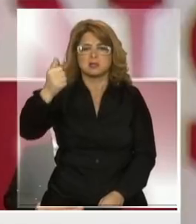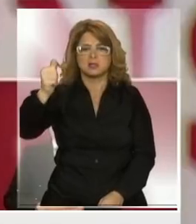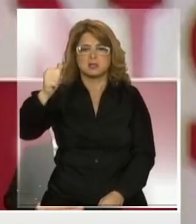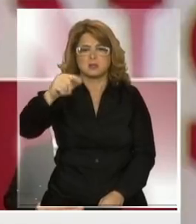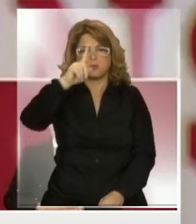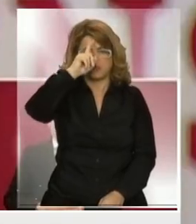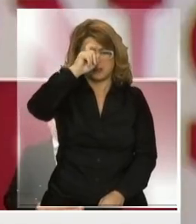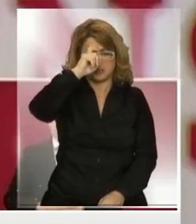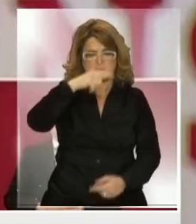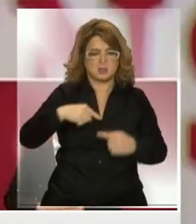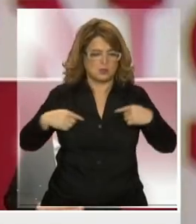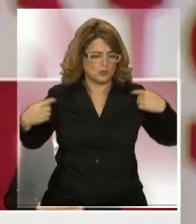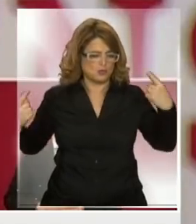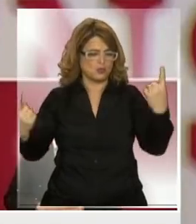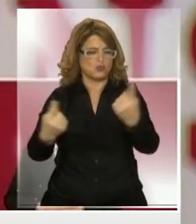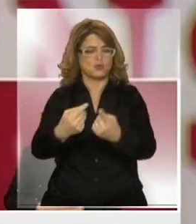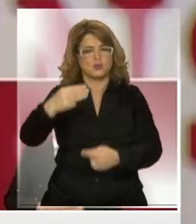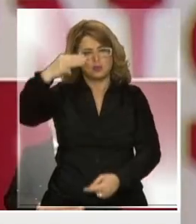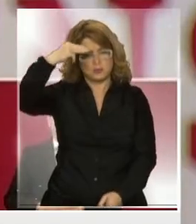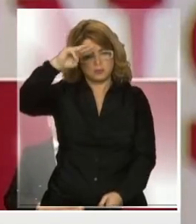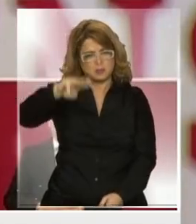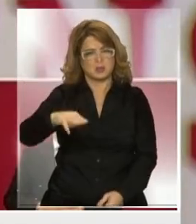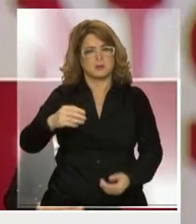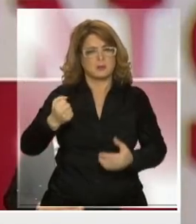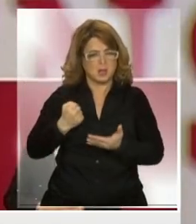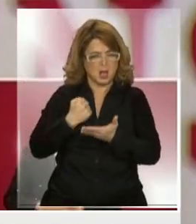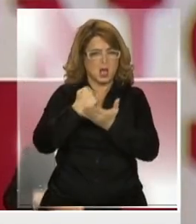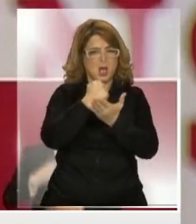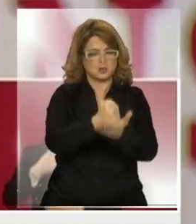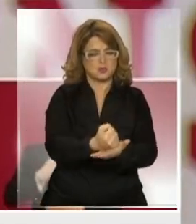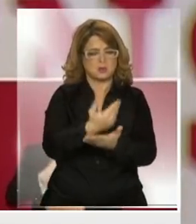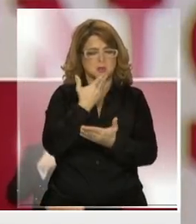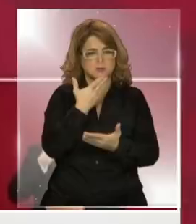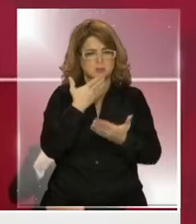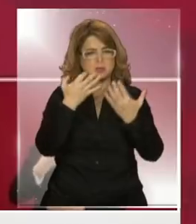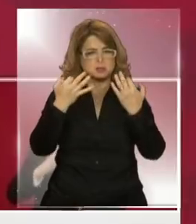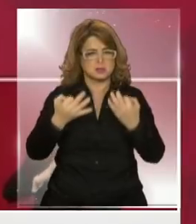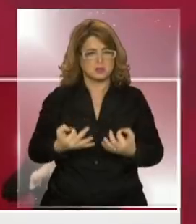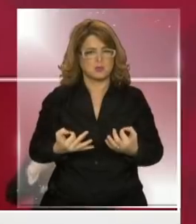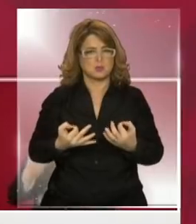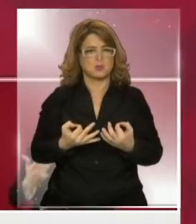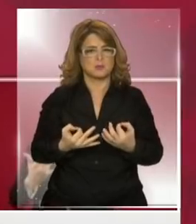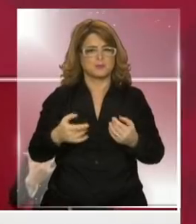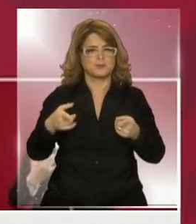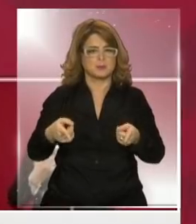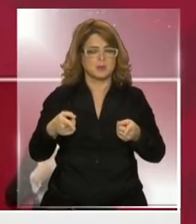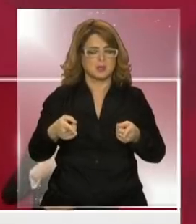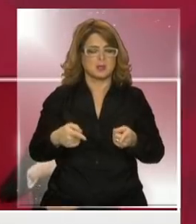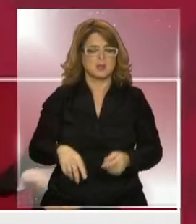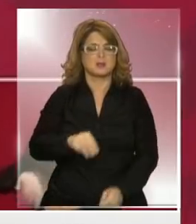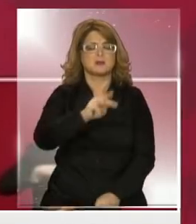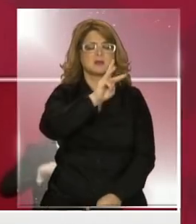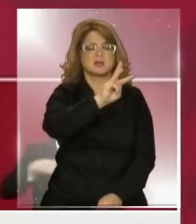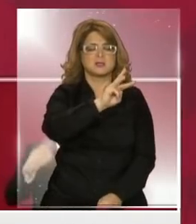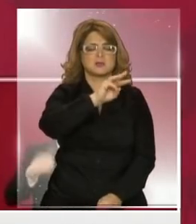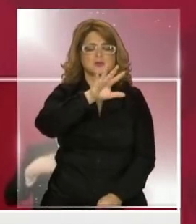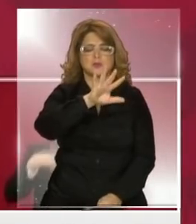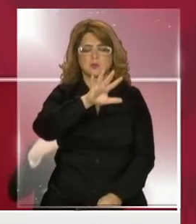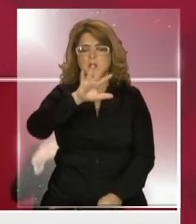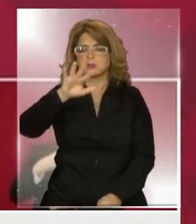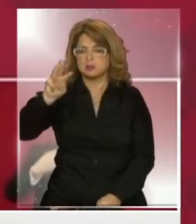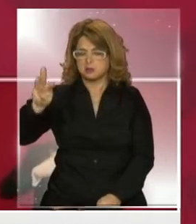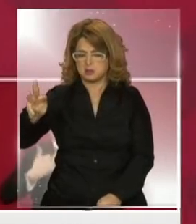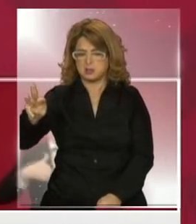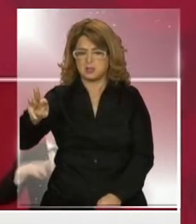poder atender a pacientes y otros cubiertos por el Seguro Médico Público. México registró 353 nuevos casos